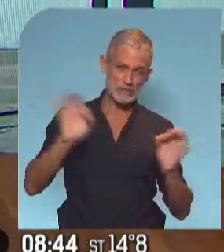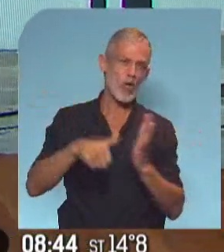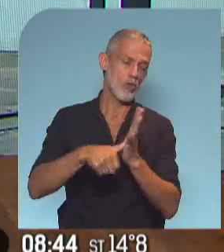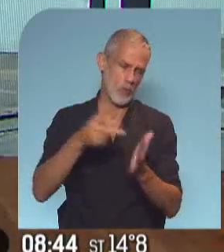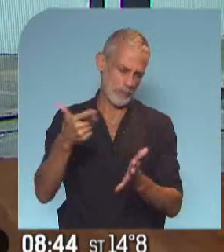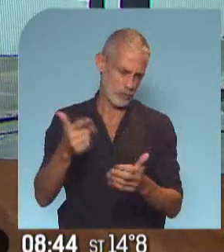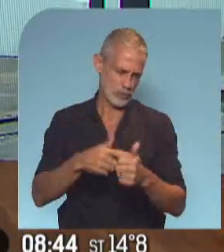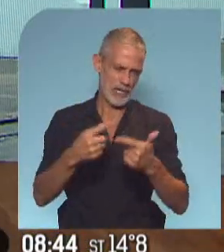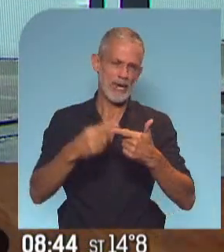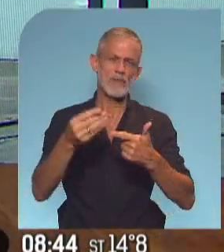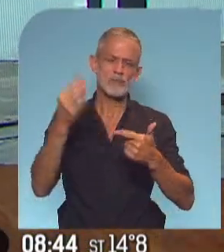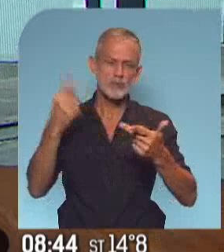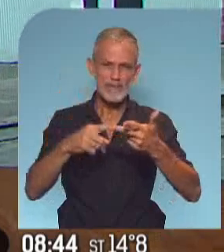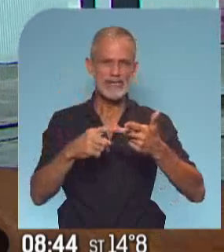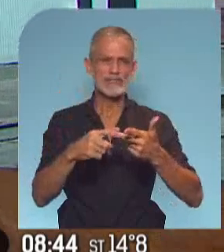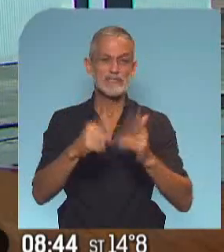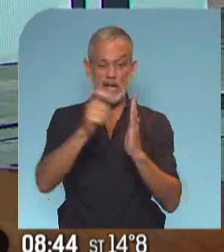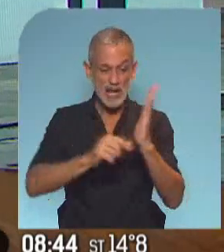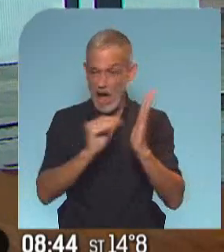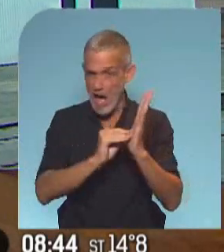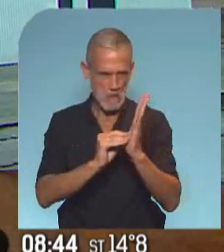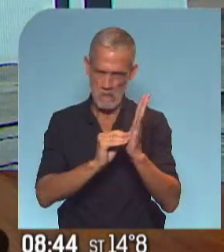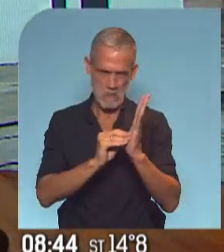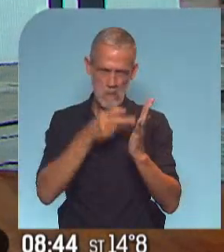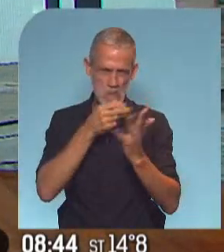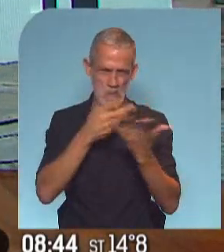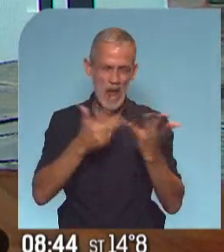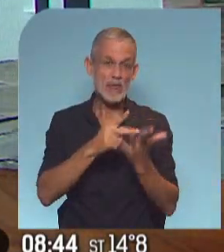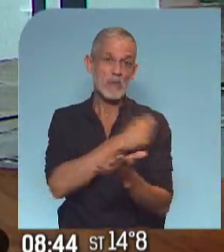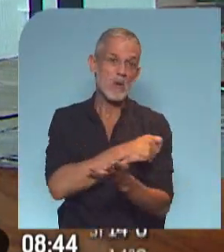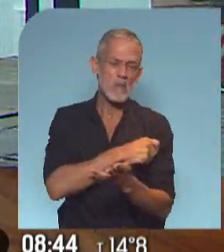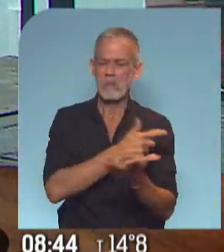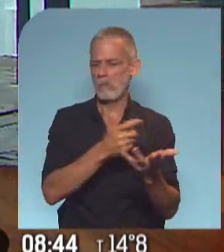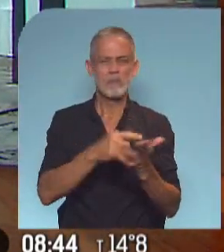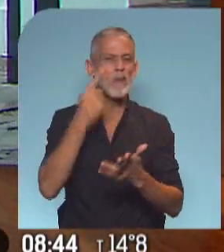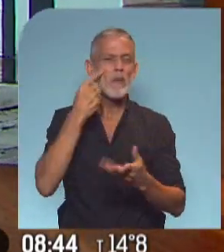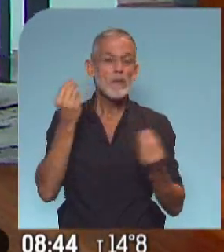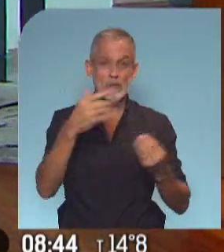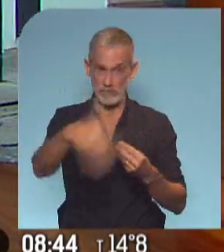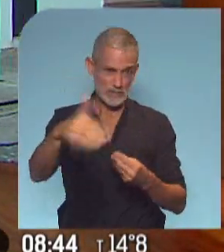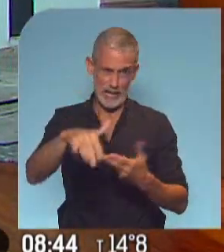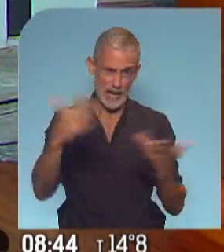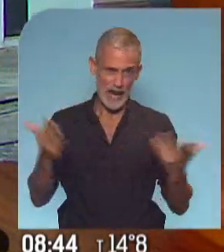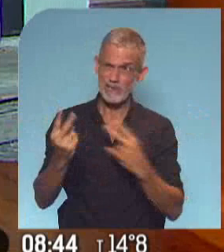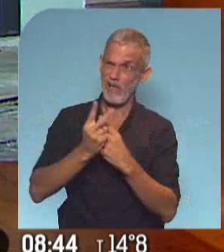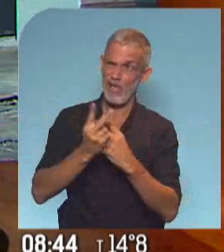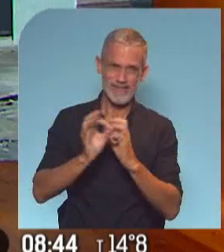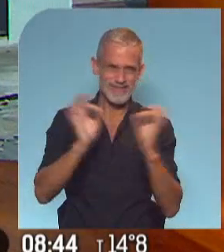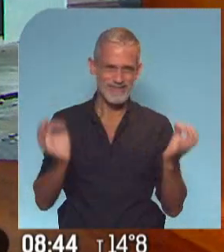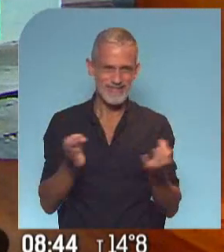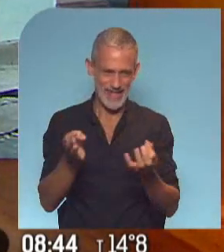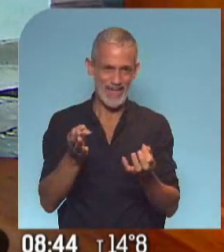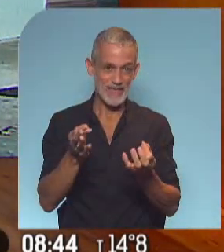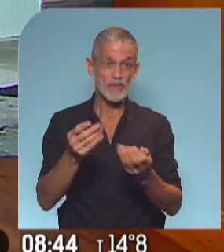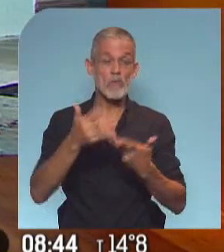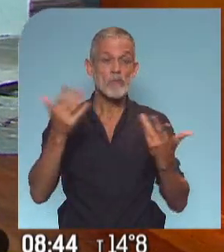muchos casos no están en ninguna lista de excepciones para vacunarse contra el cob y vive en la calle desprotegidos absolutamente y sin hoy ha sido